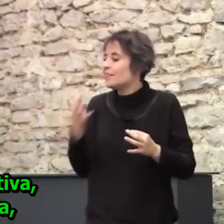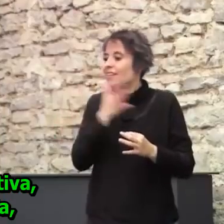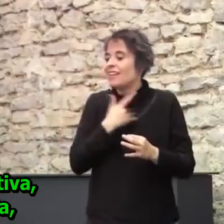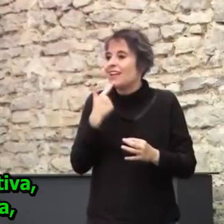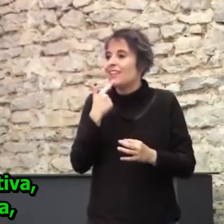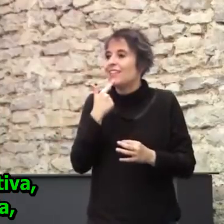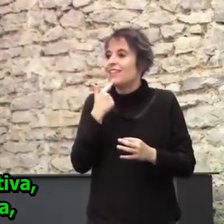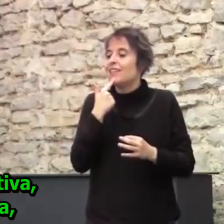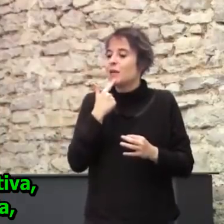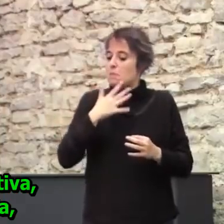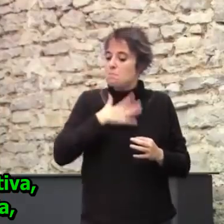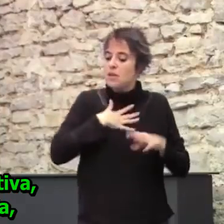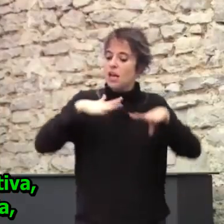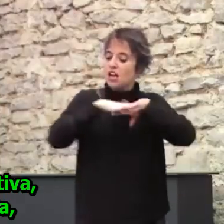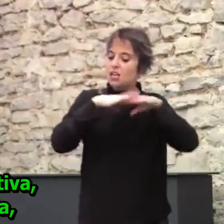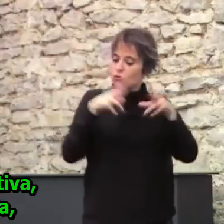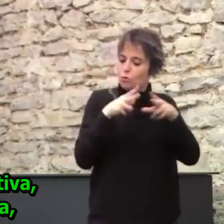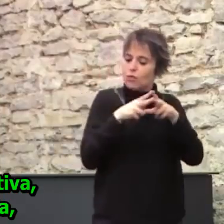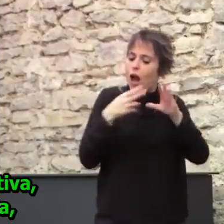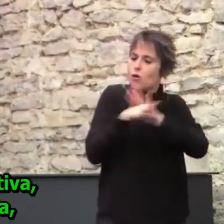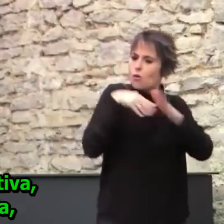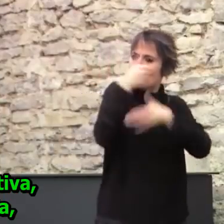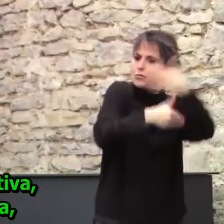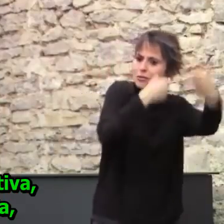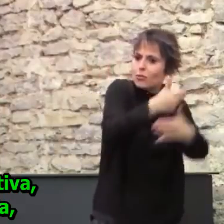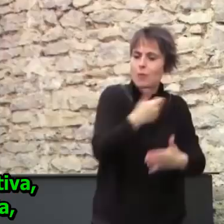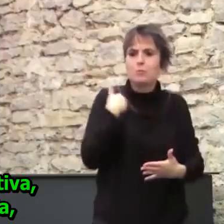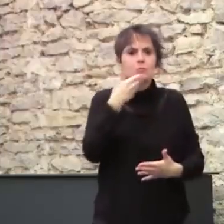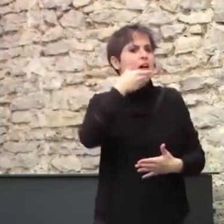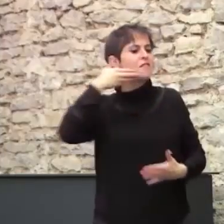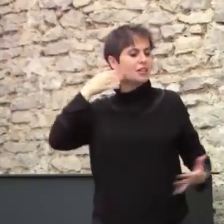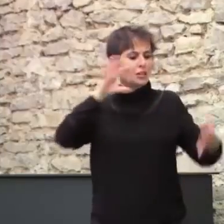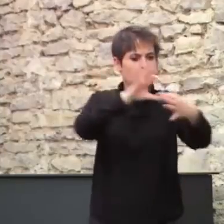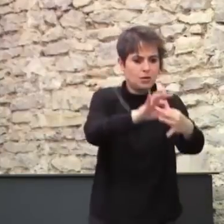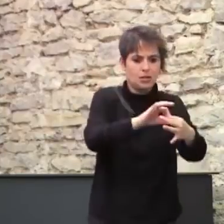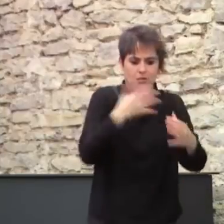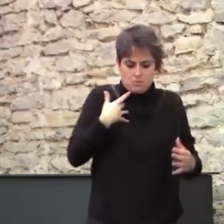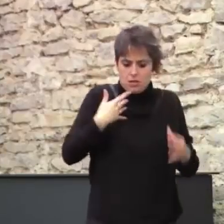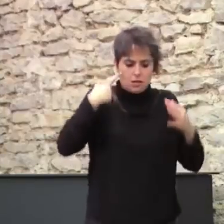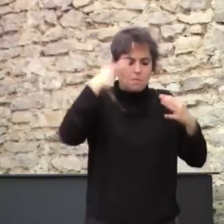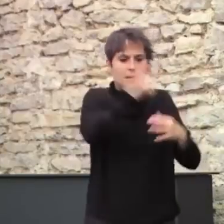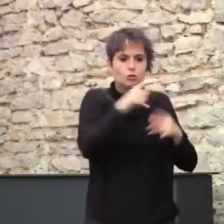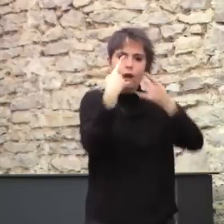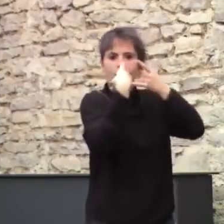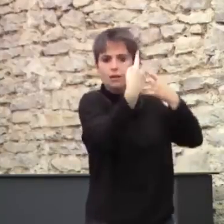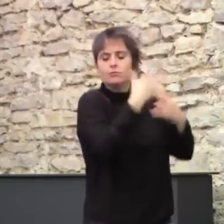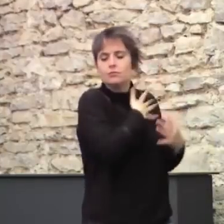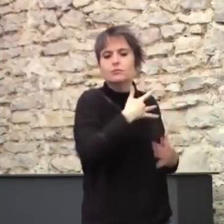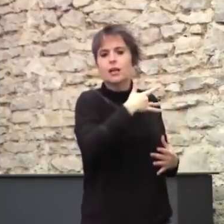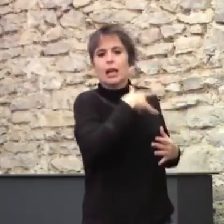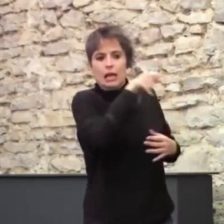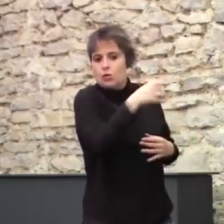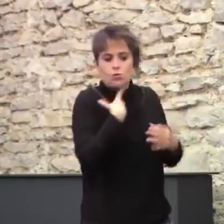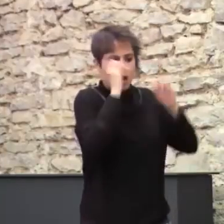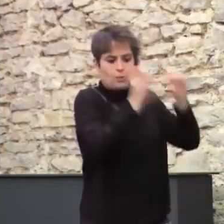nunca he perdido toda mi red social y afectiva, que para mí es lo más importante de mi vida, lo que le da sentido a mi vida, ¿no? La gente a la que quiero. Entonces, para